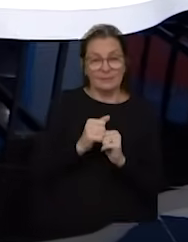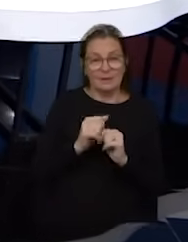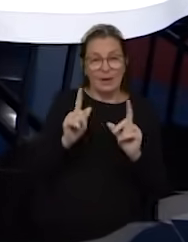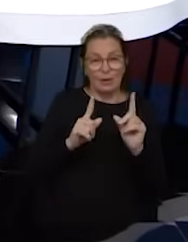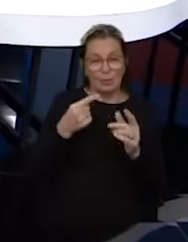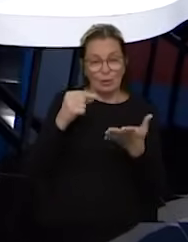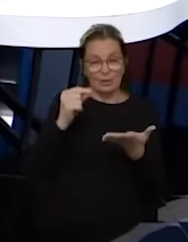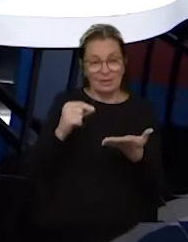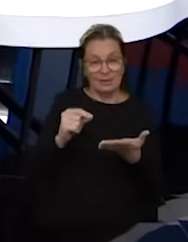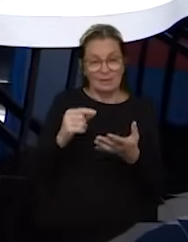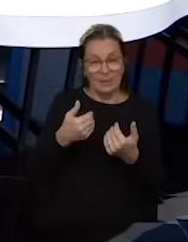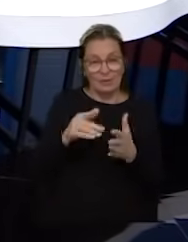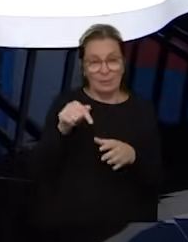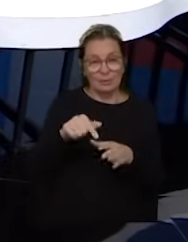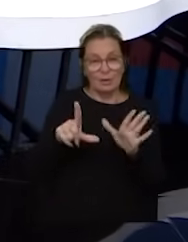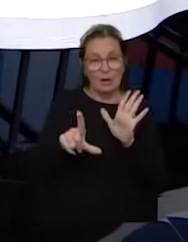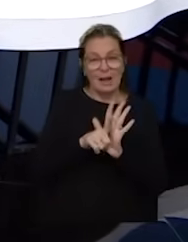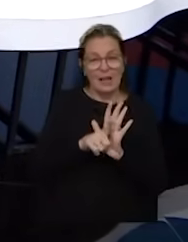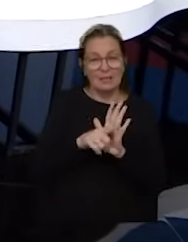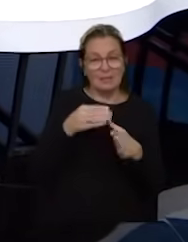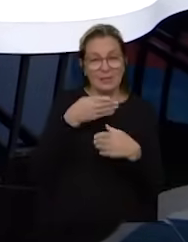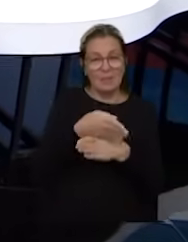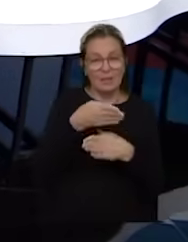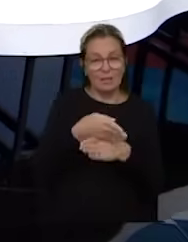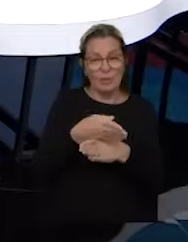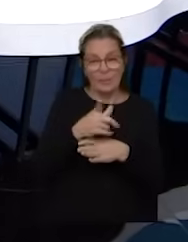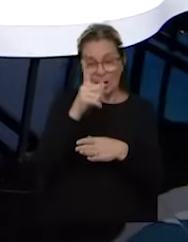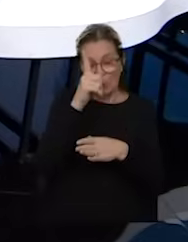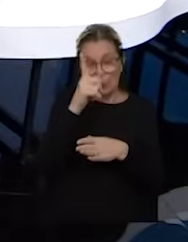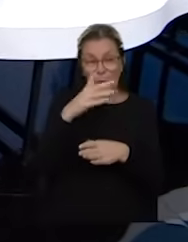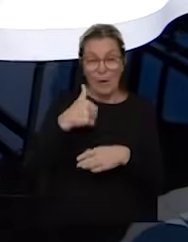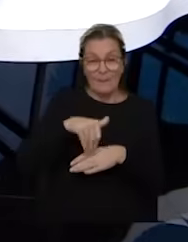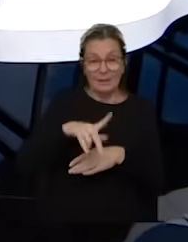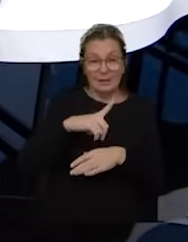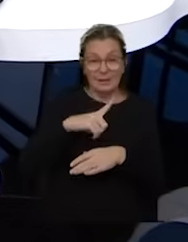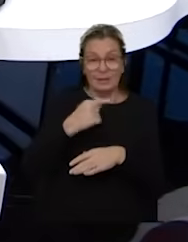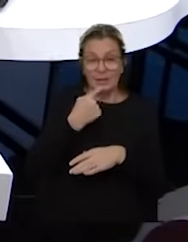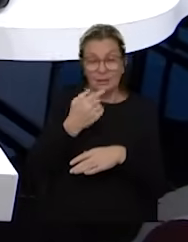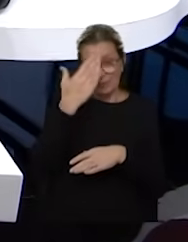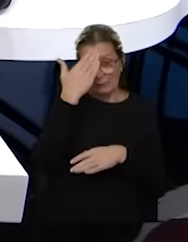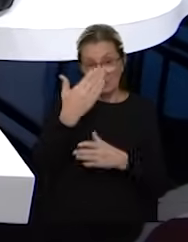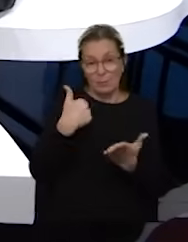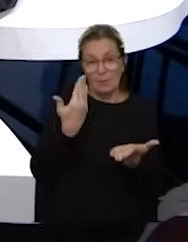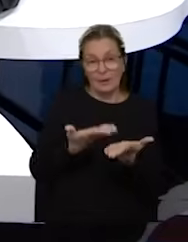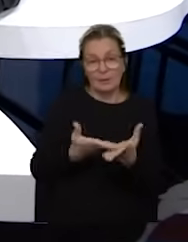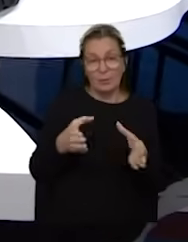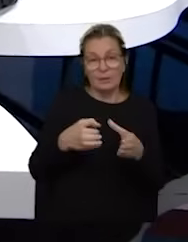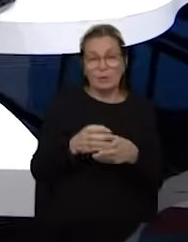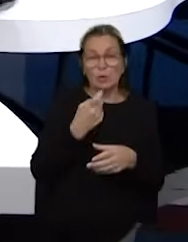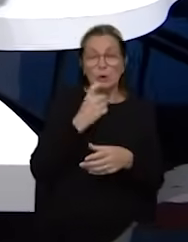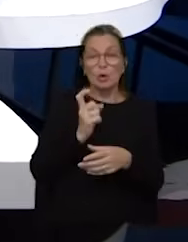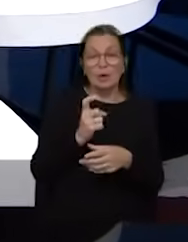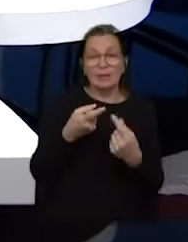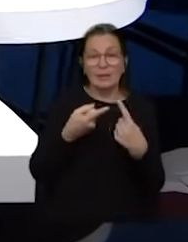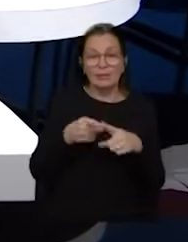detalles empezamos por esto la ley de medios no se posterga para para Julio qué lectura hacen desde el frente amplio de este planteo del partido Colorado de